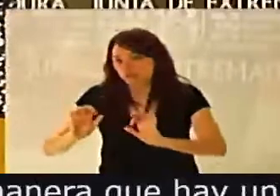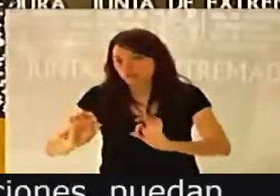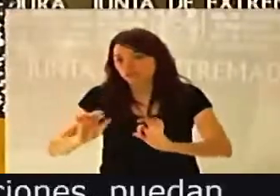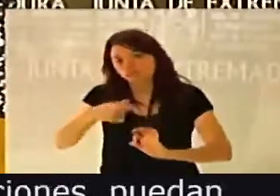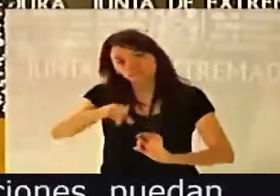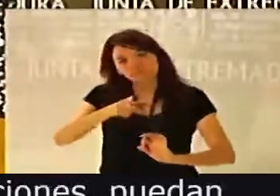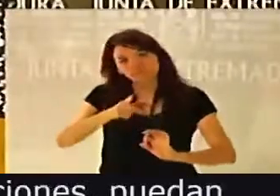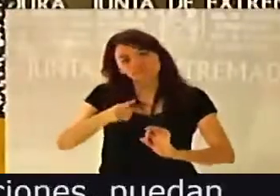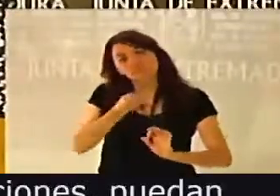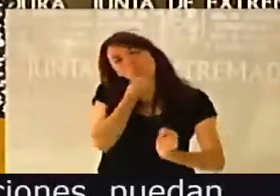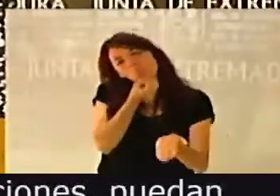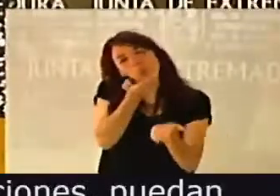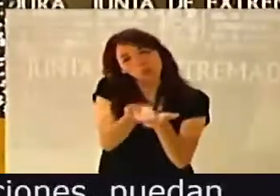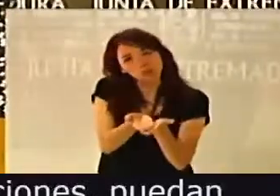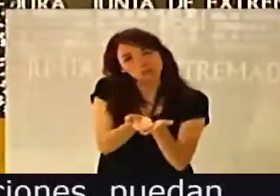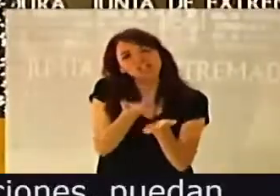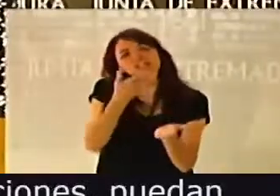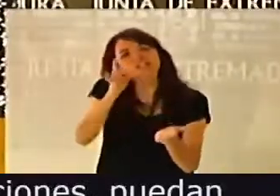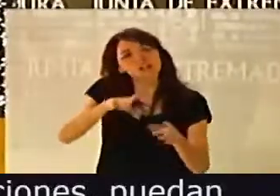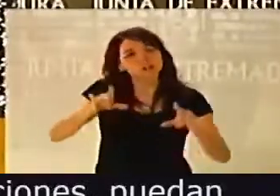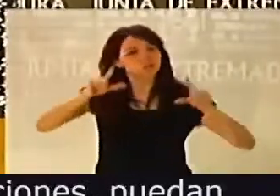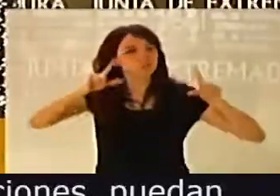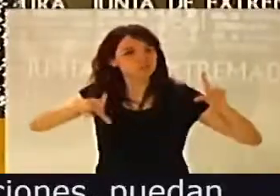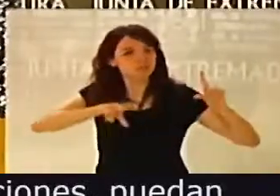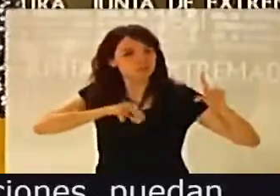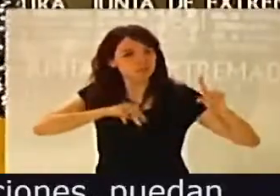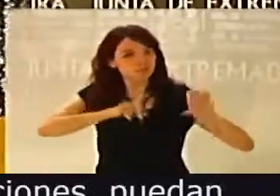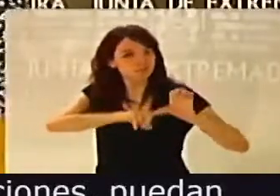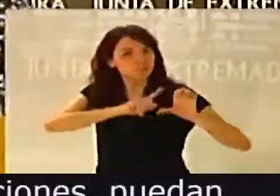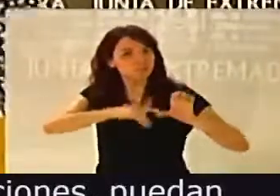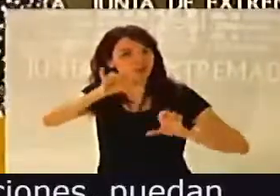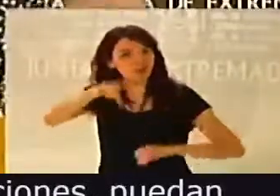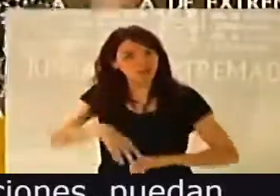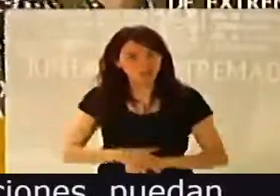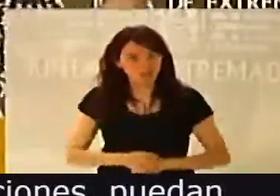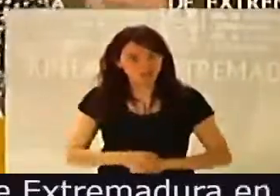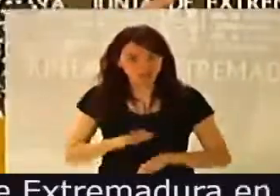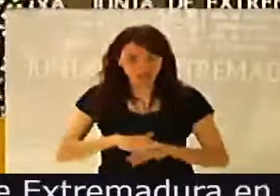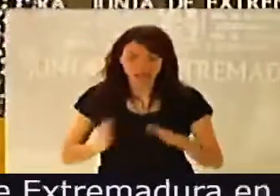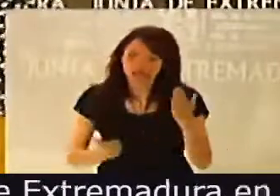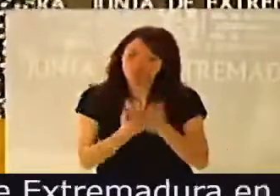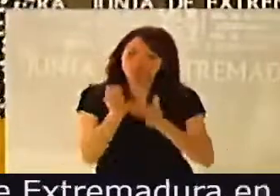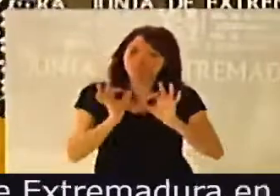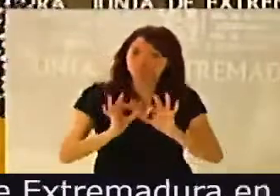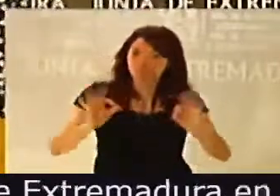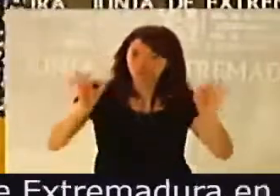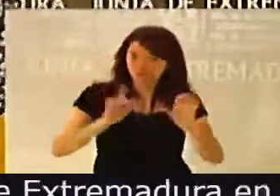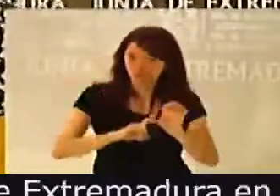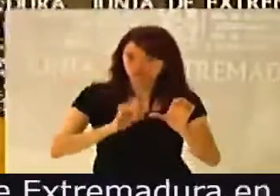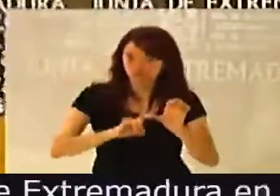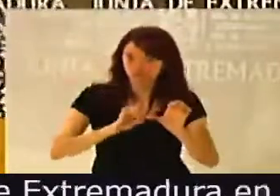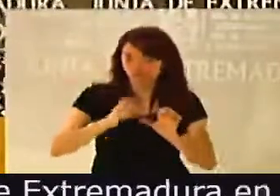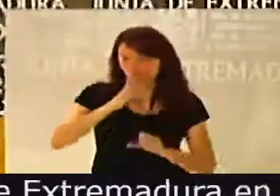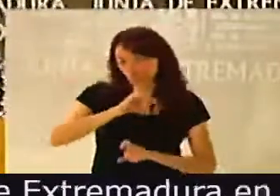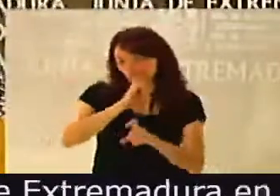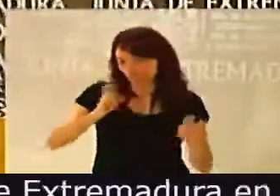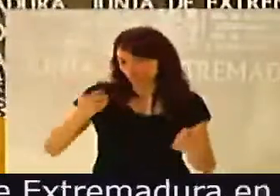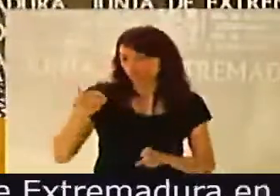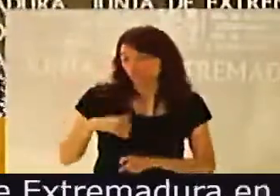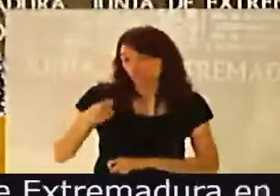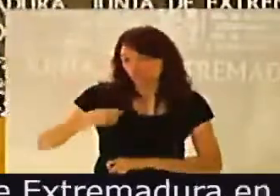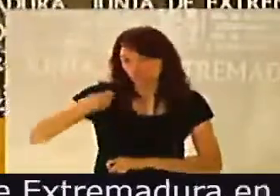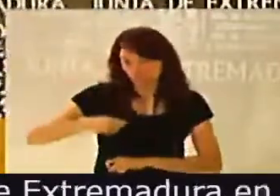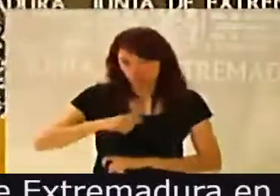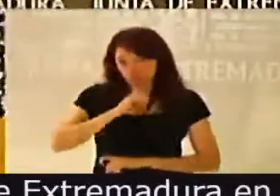quienes tienen que tener la medalla de Extremadura en este Día Especial de Extremadura que, como ya les ha avanzado el